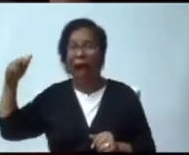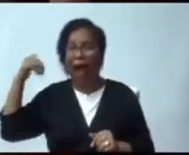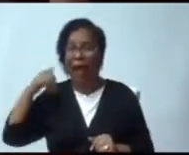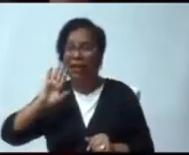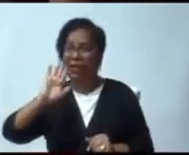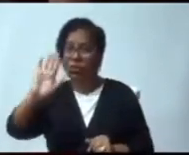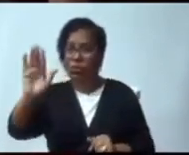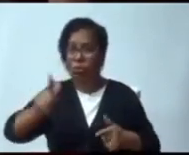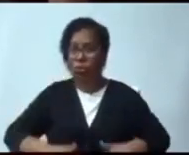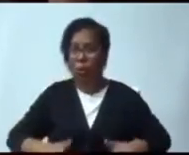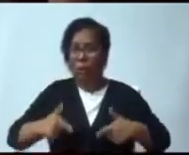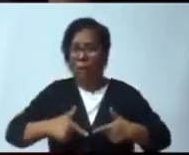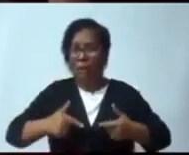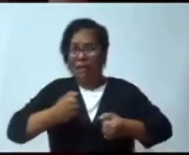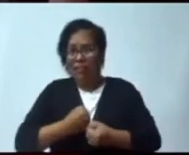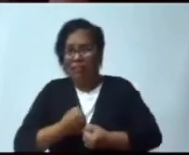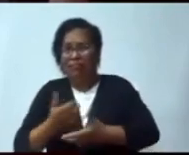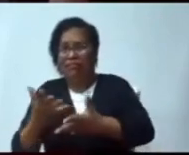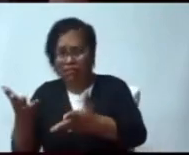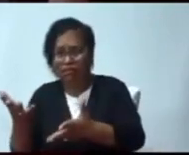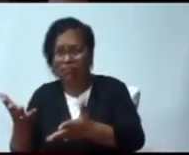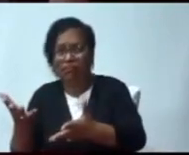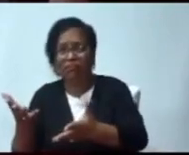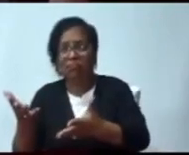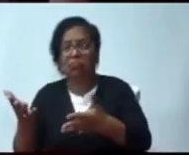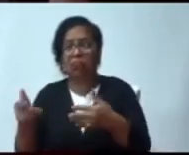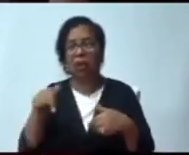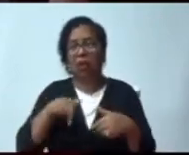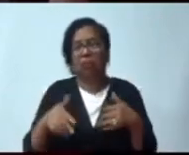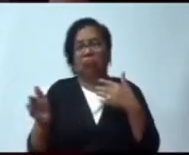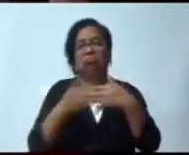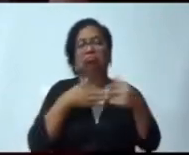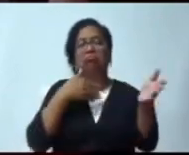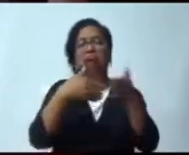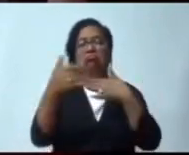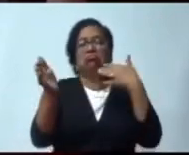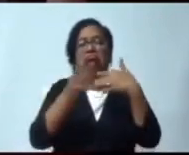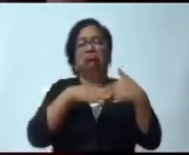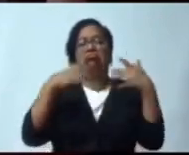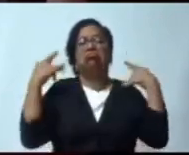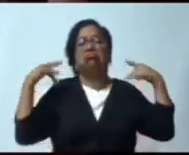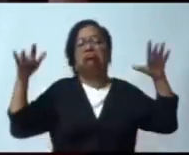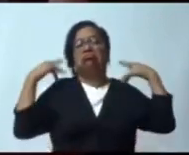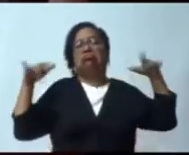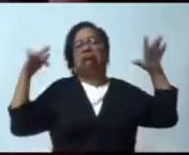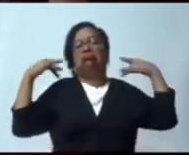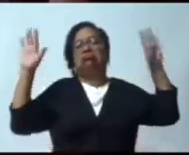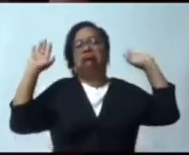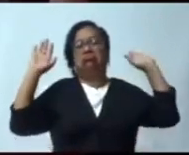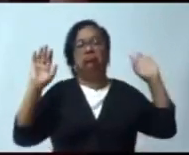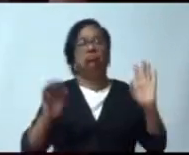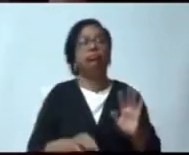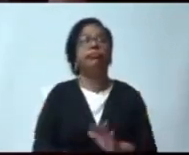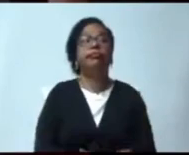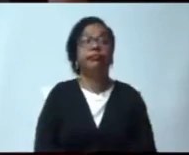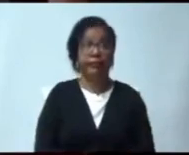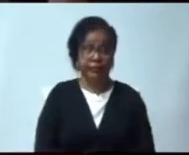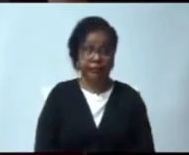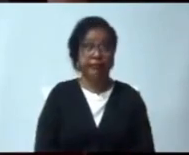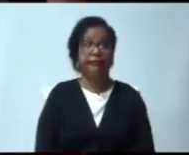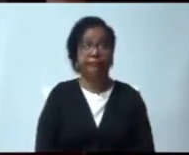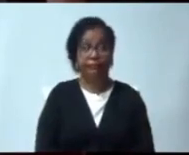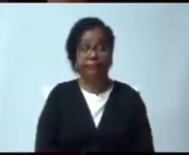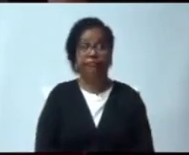no hubiesen sentado el deseo de los trabajadores, que de manera particular habían